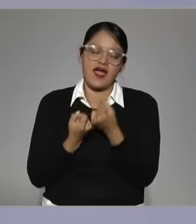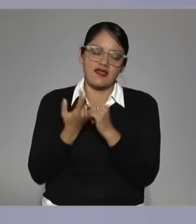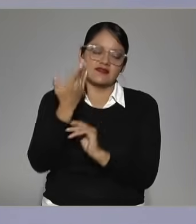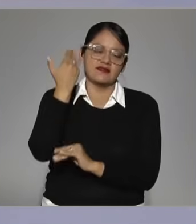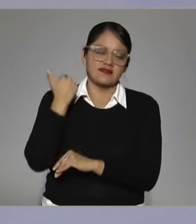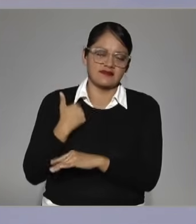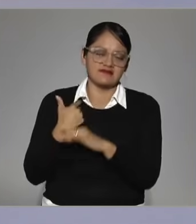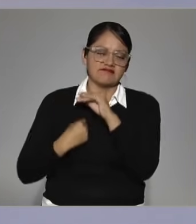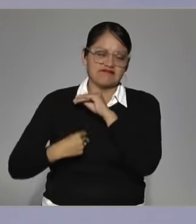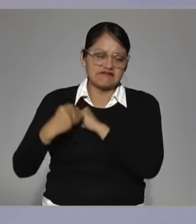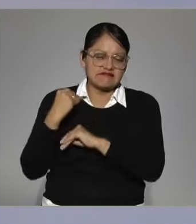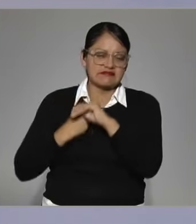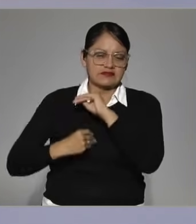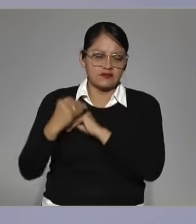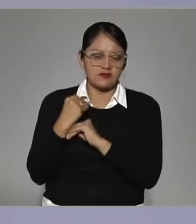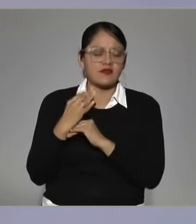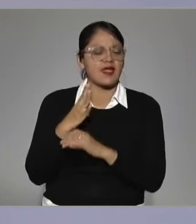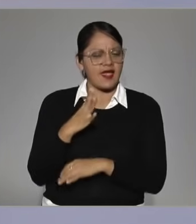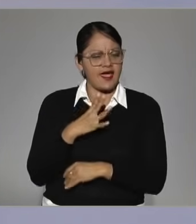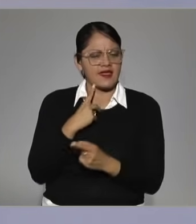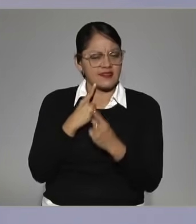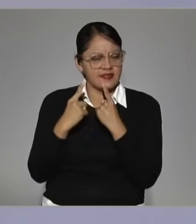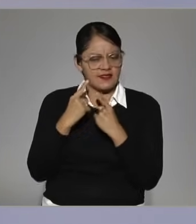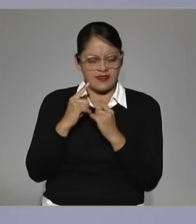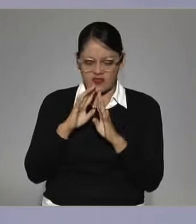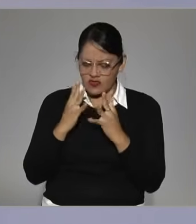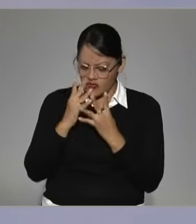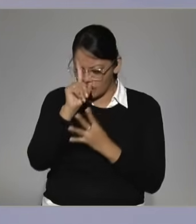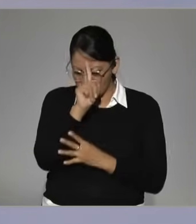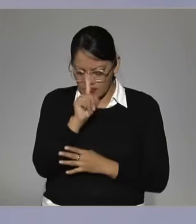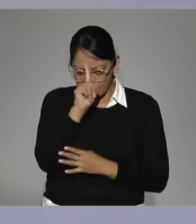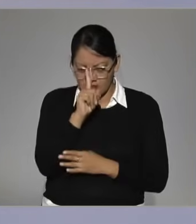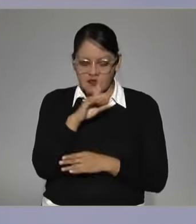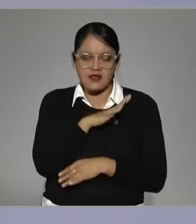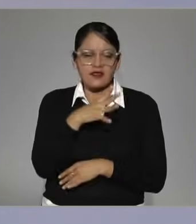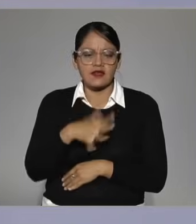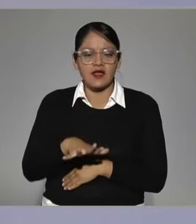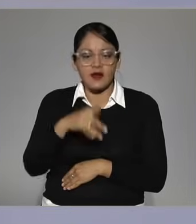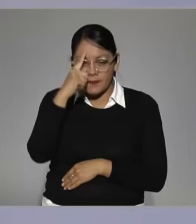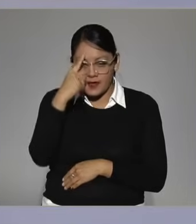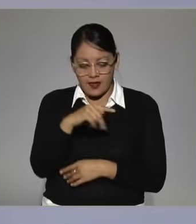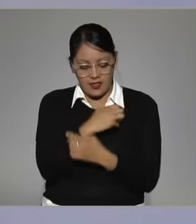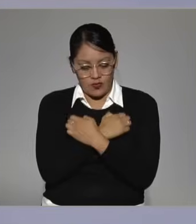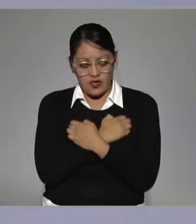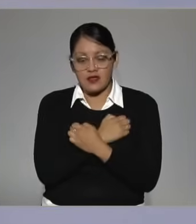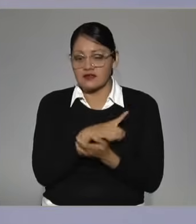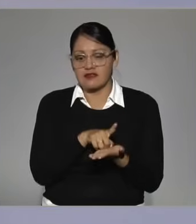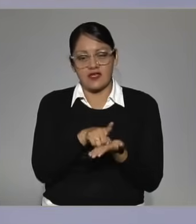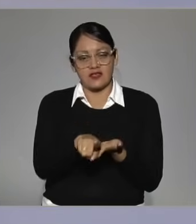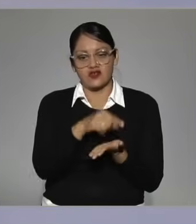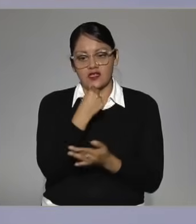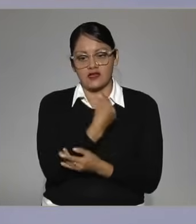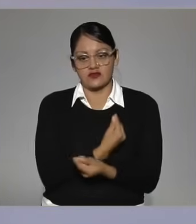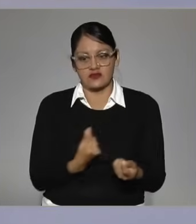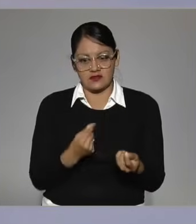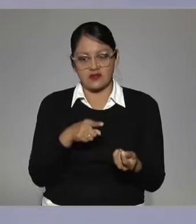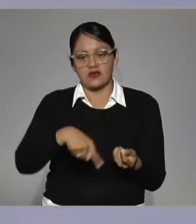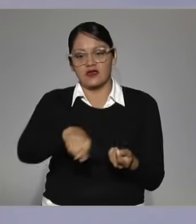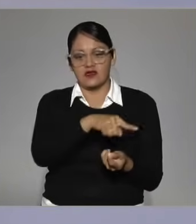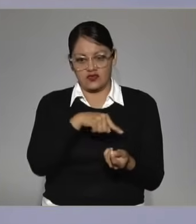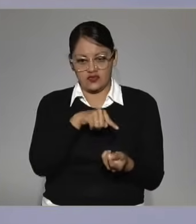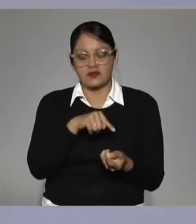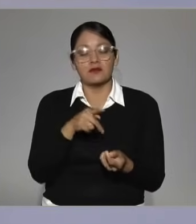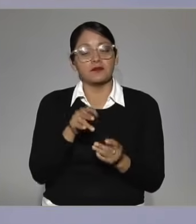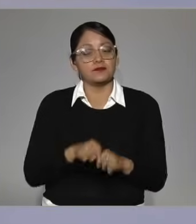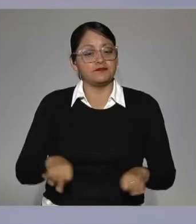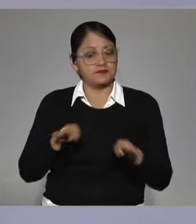décadas. Existe un consenso general de que la educación es un derecho inherente de los niños, pero también es importante